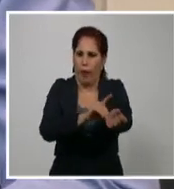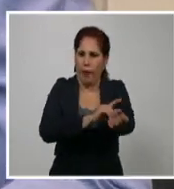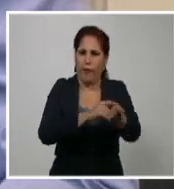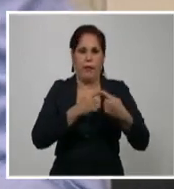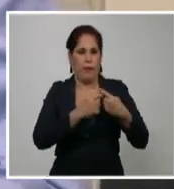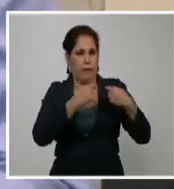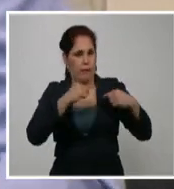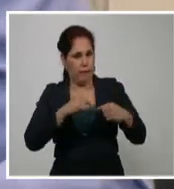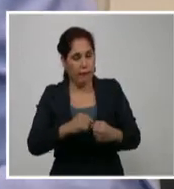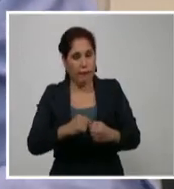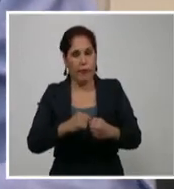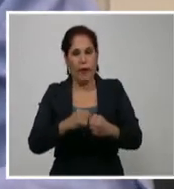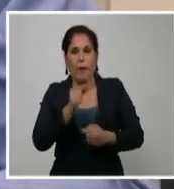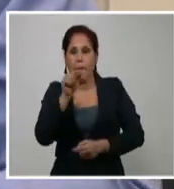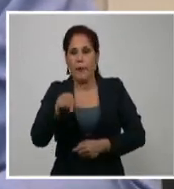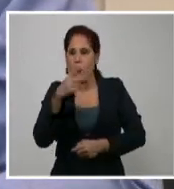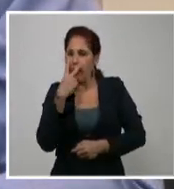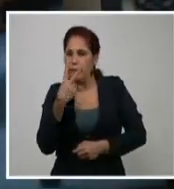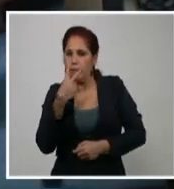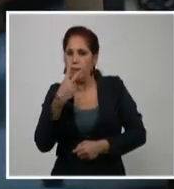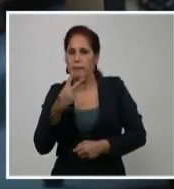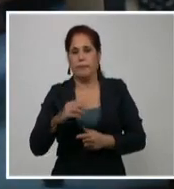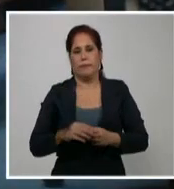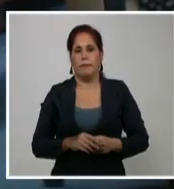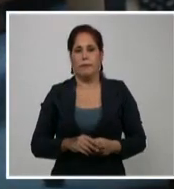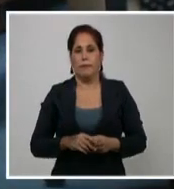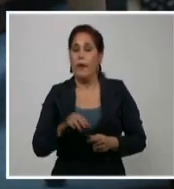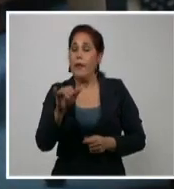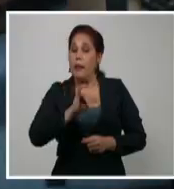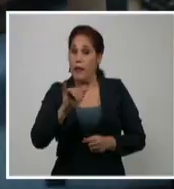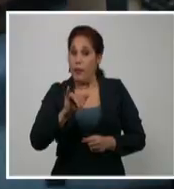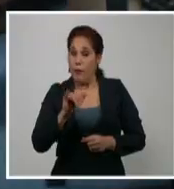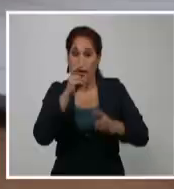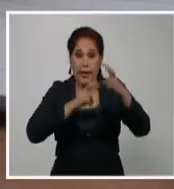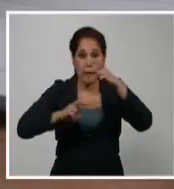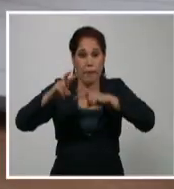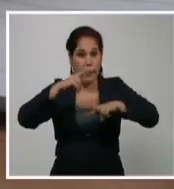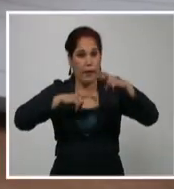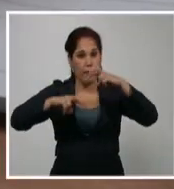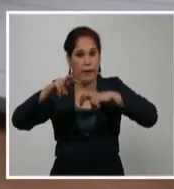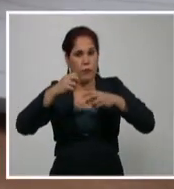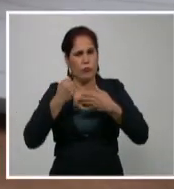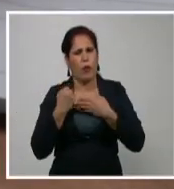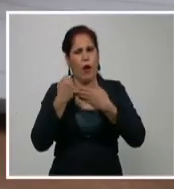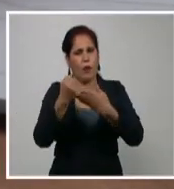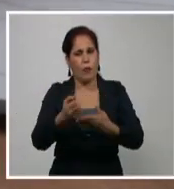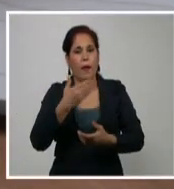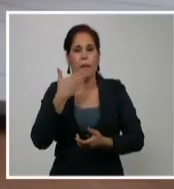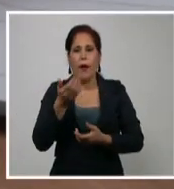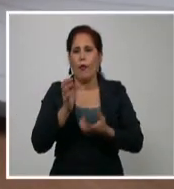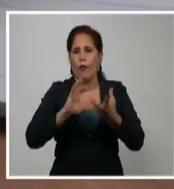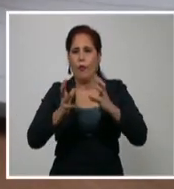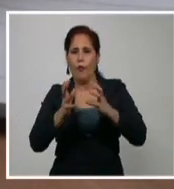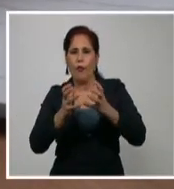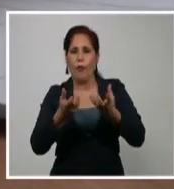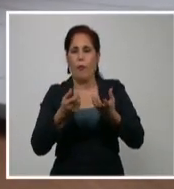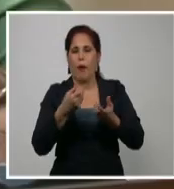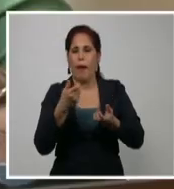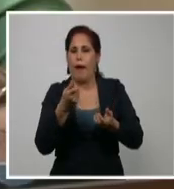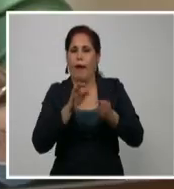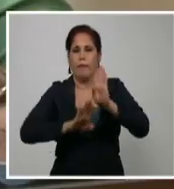las salas de terapia intensiva y en las salas de alto riesgo. De igual forma, la investigación contribuirá a un mejor diseño de la estrategia de inmunización